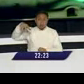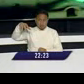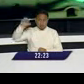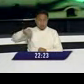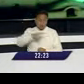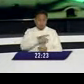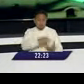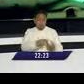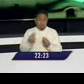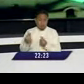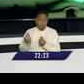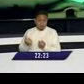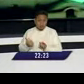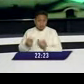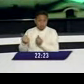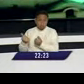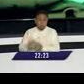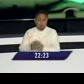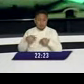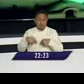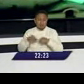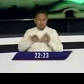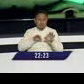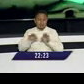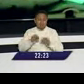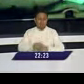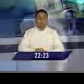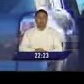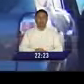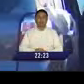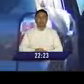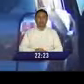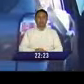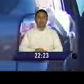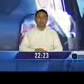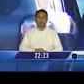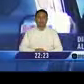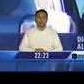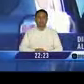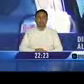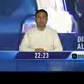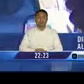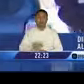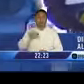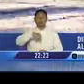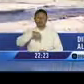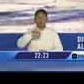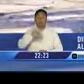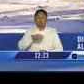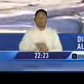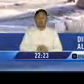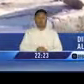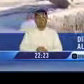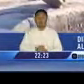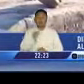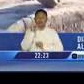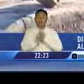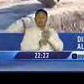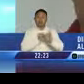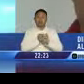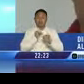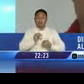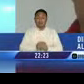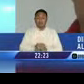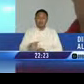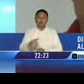recursos? Les contamos en la siguiente nota. Fue noticia nacional e incluso replicada en medios internacionales que en